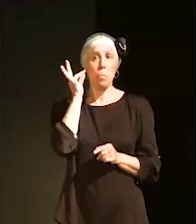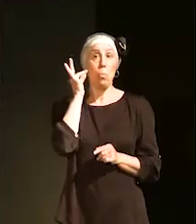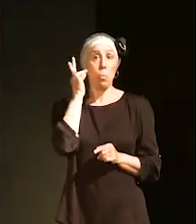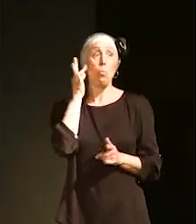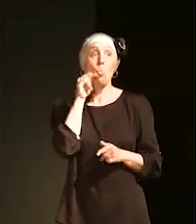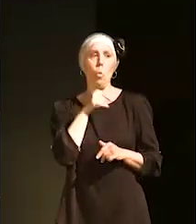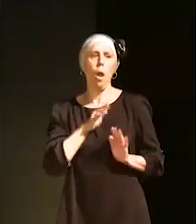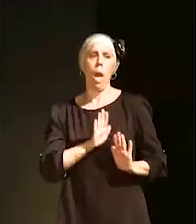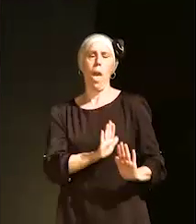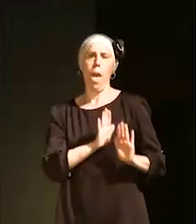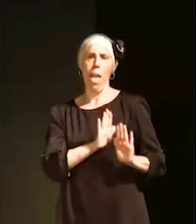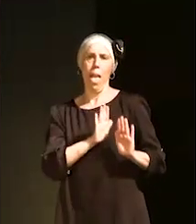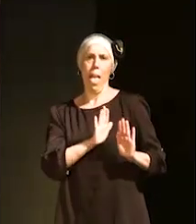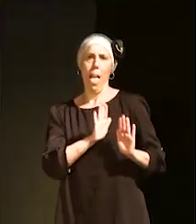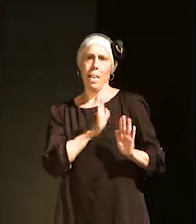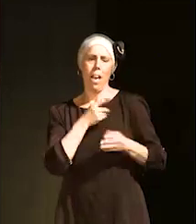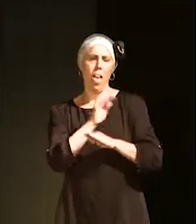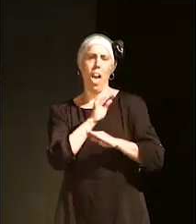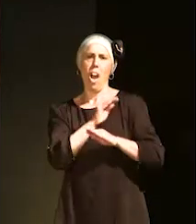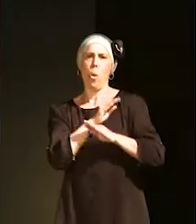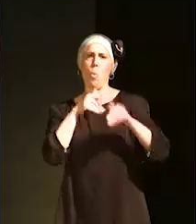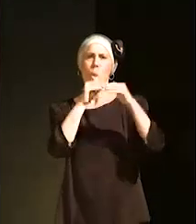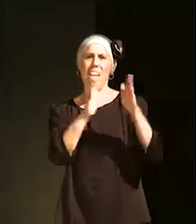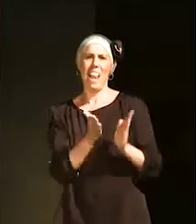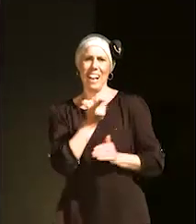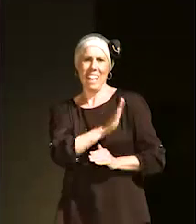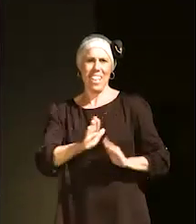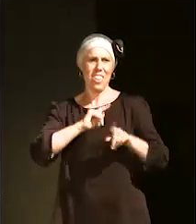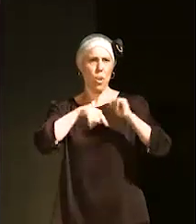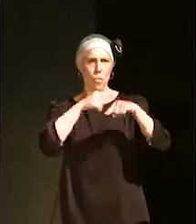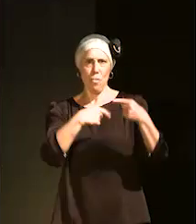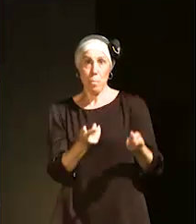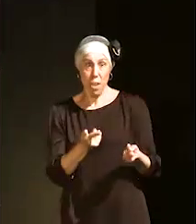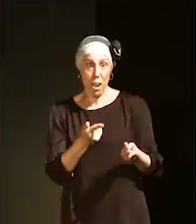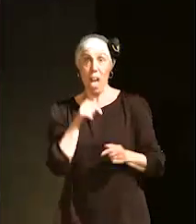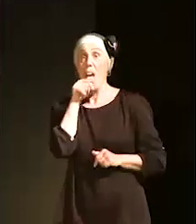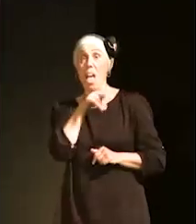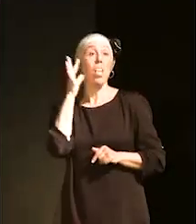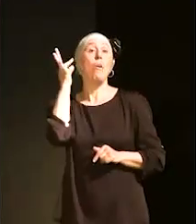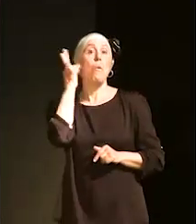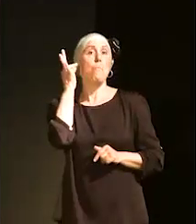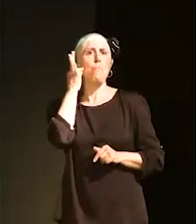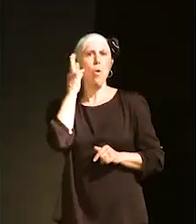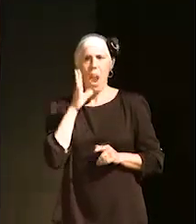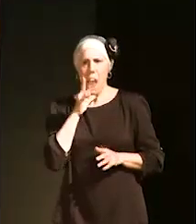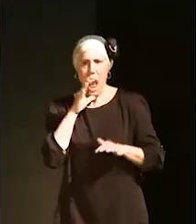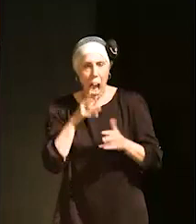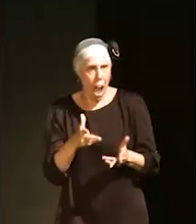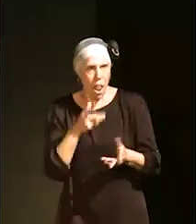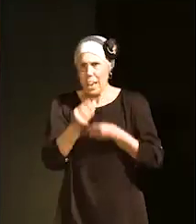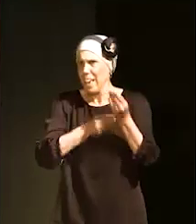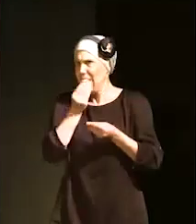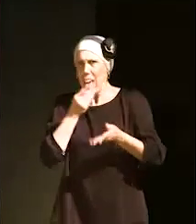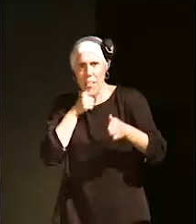sosteniendo los hogares la cultura la familia este sector el de la mujer emerge imparable